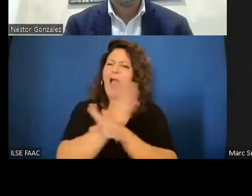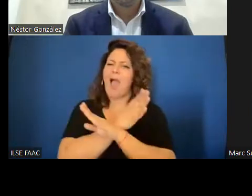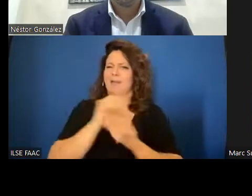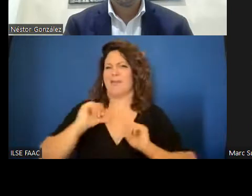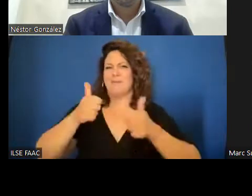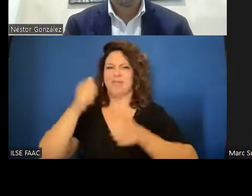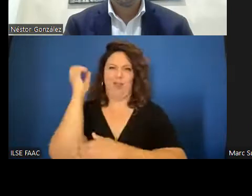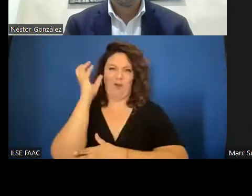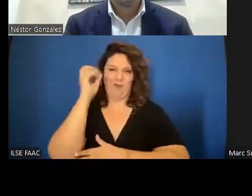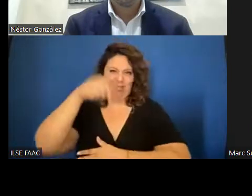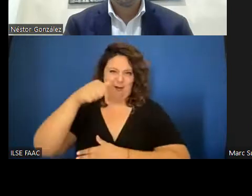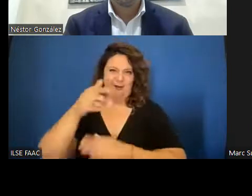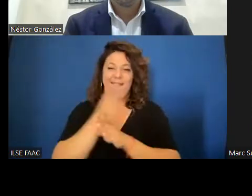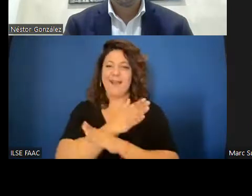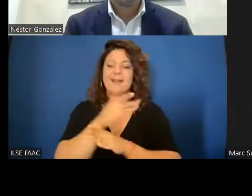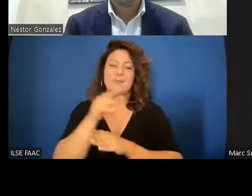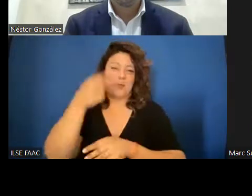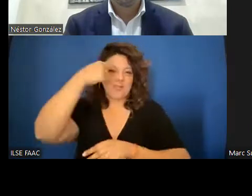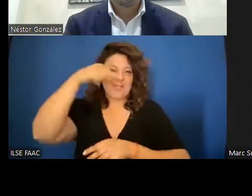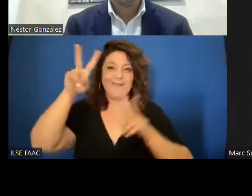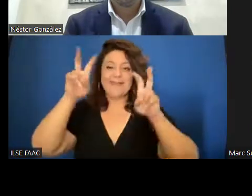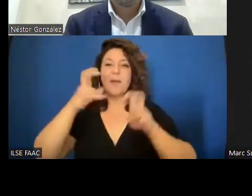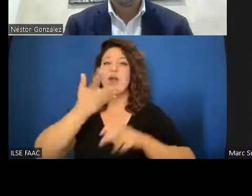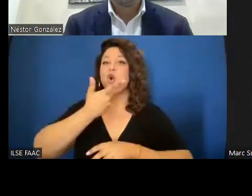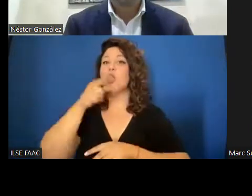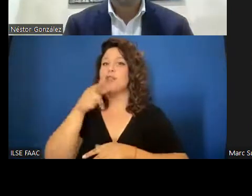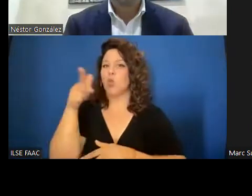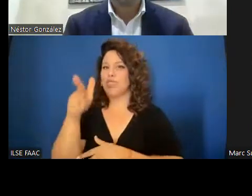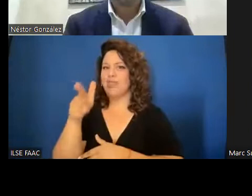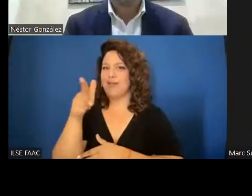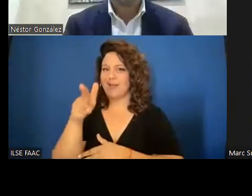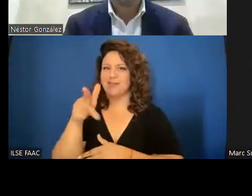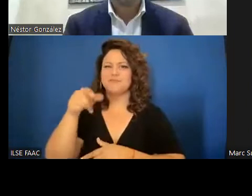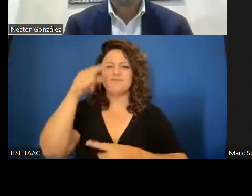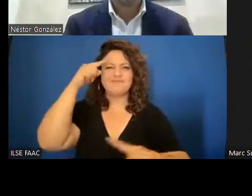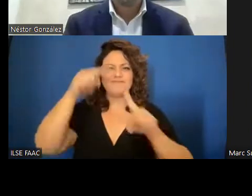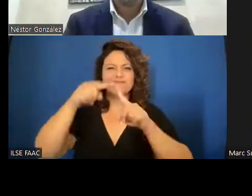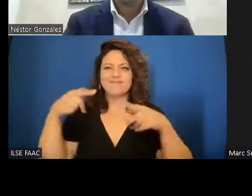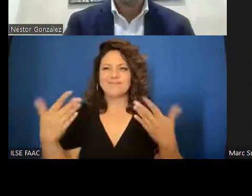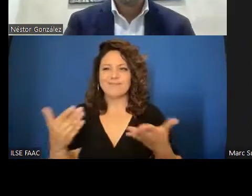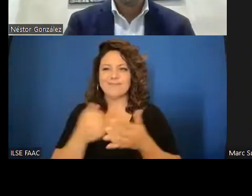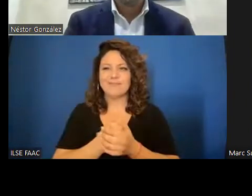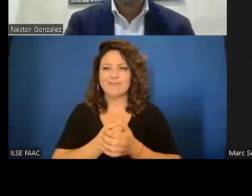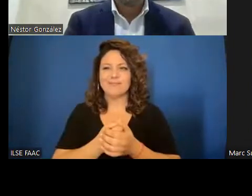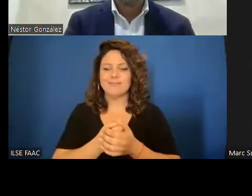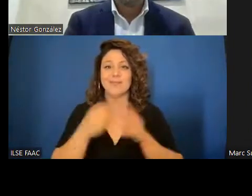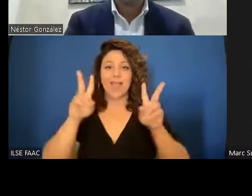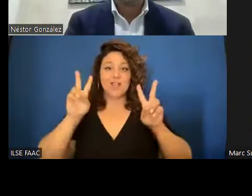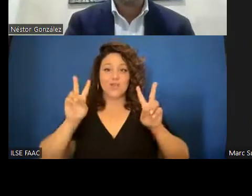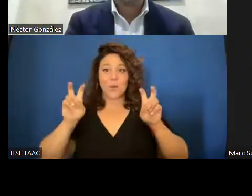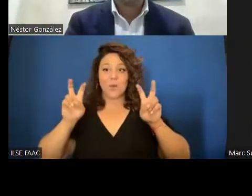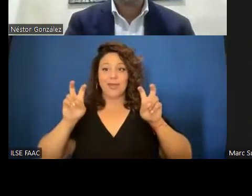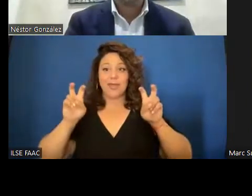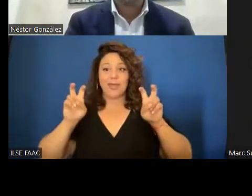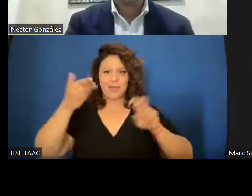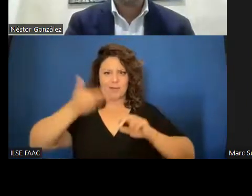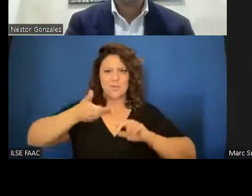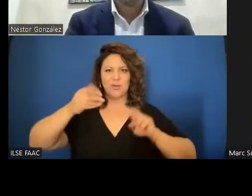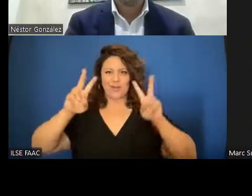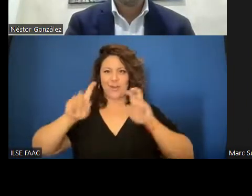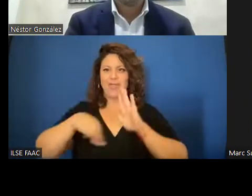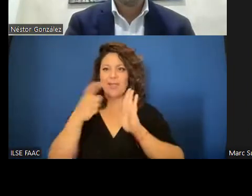hoy, que como sabéis se titula Conoce tus derechos, que vamos a analizar pues, una importante novedad legislativa